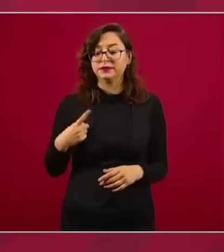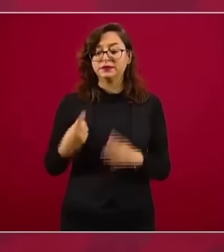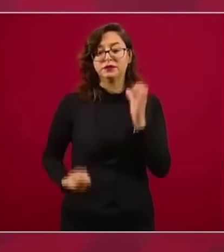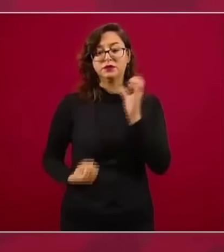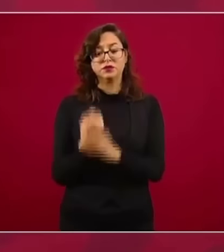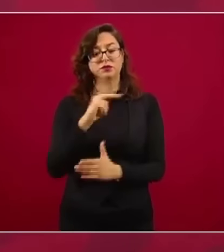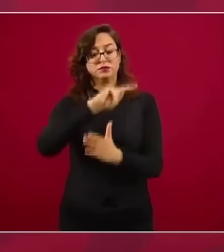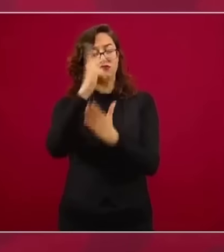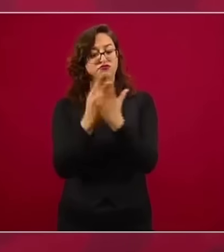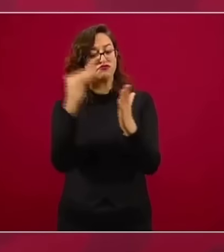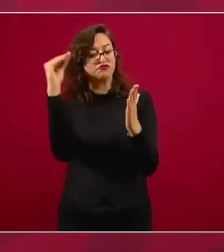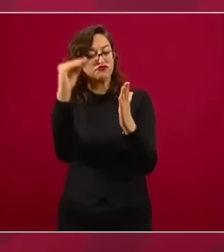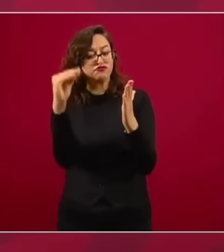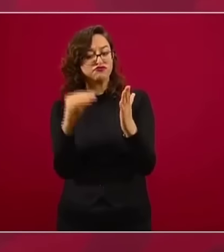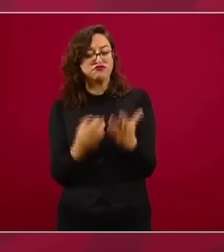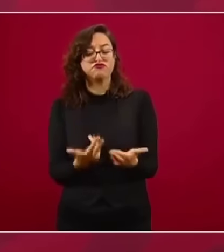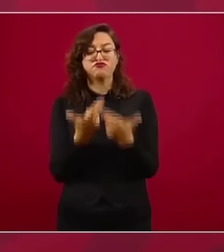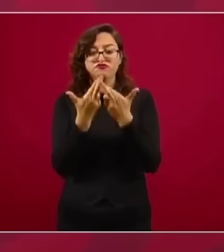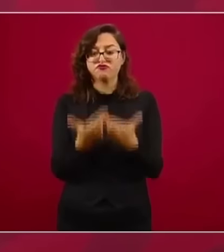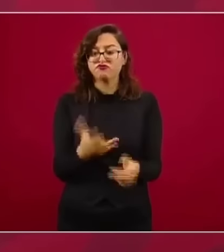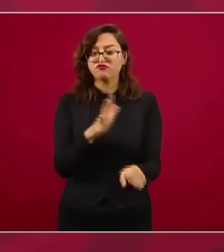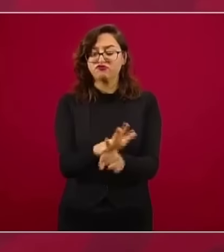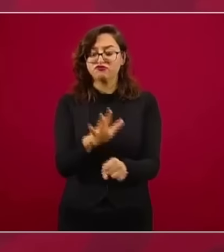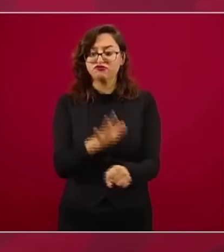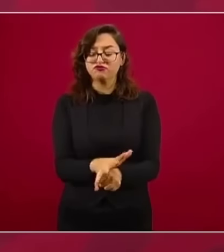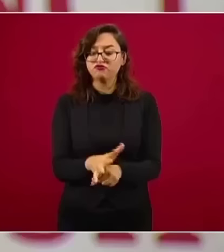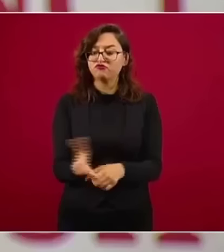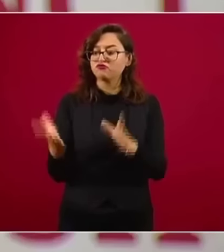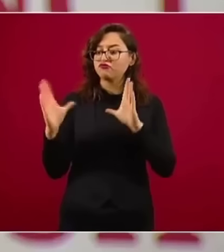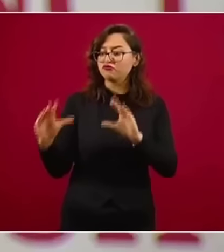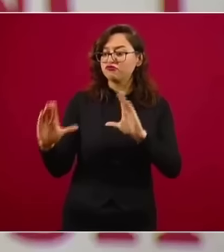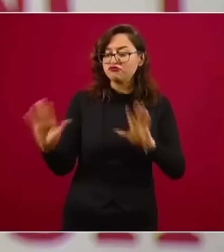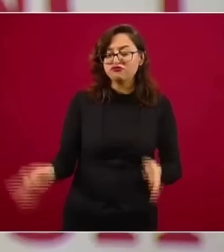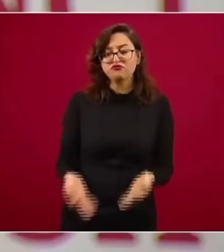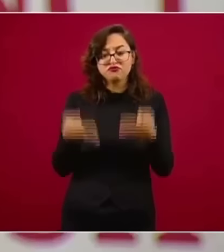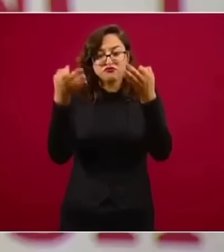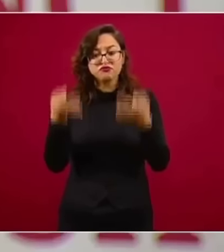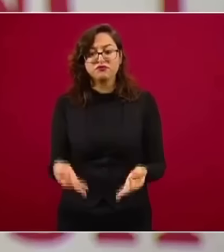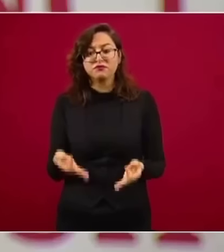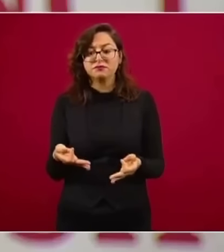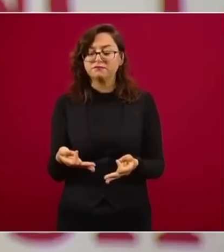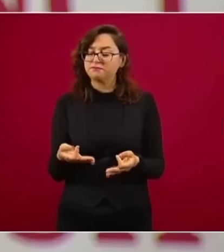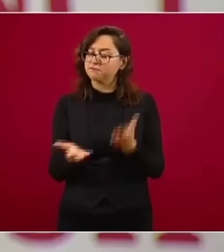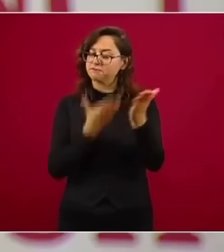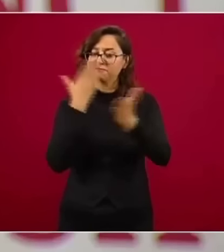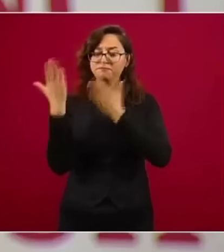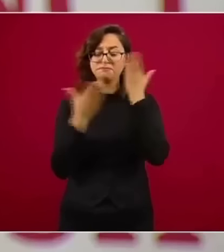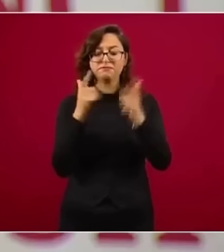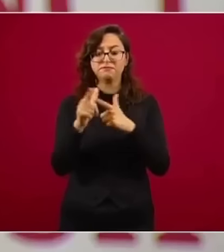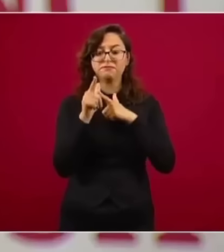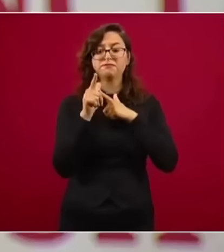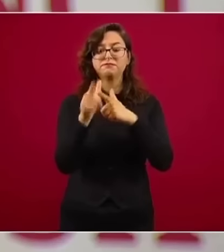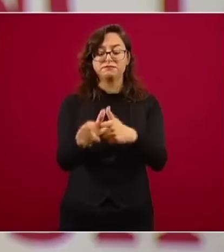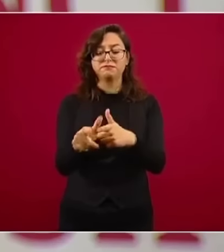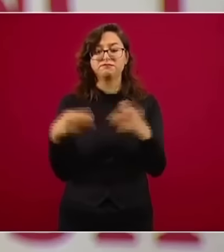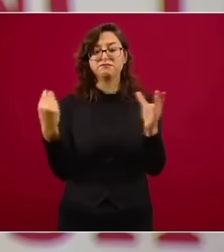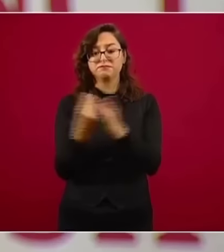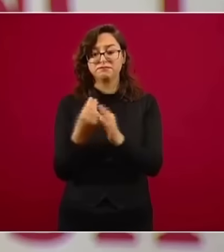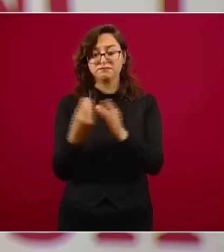calidad para continuar con el aprendizaje. Regreso a clases, Aprende en Casa